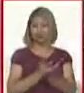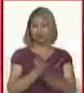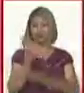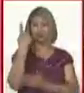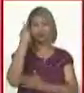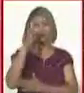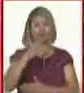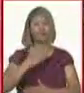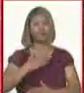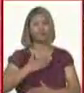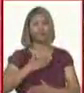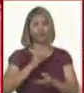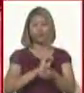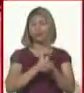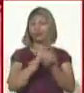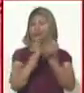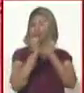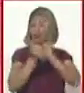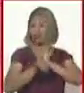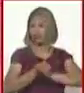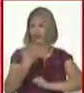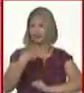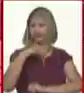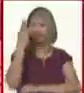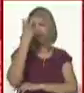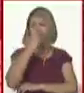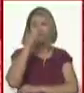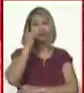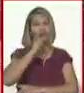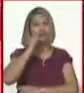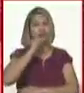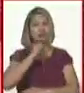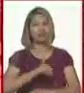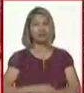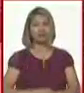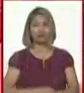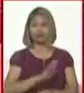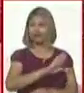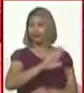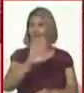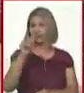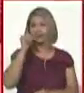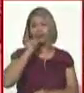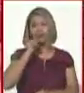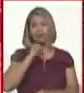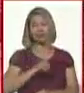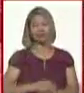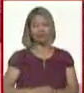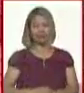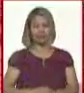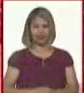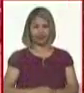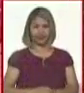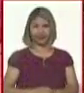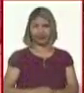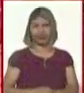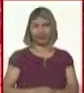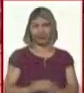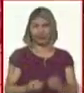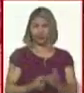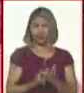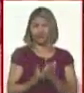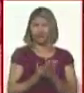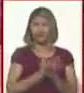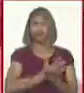verdaderamente para mí se convirtieron nuestras bellas mujeres como son ustedes, mujeres que son mi fuente